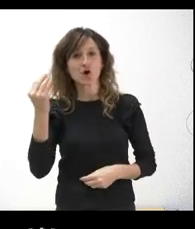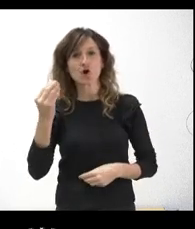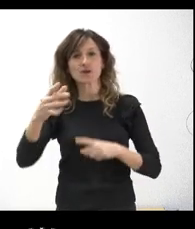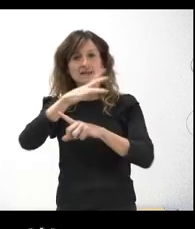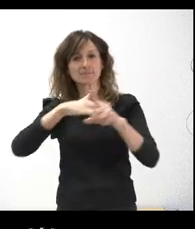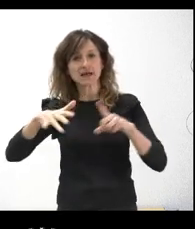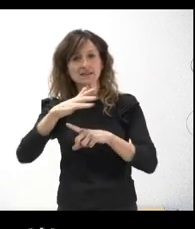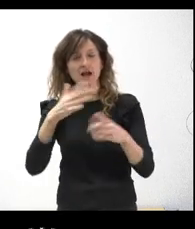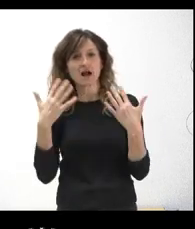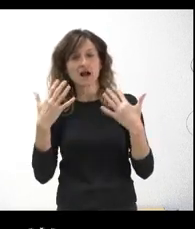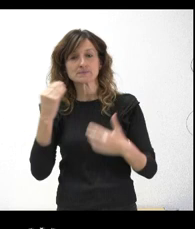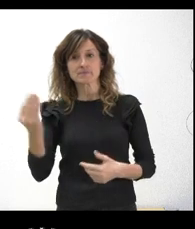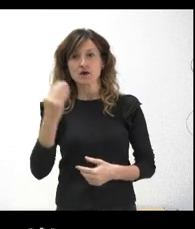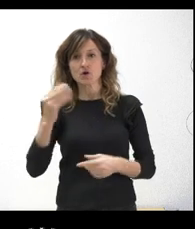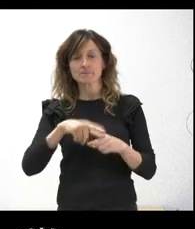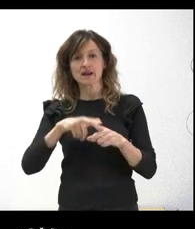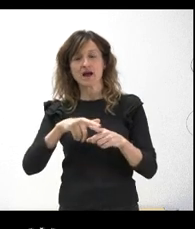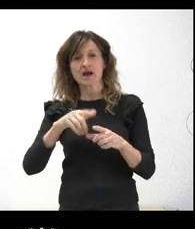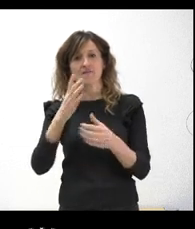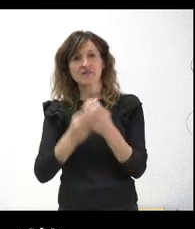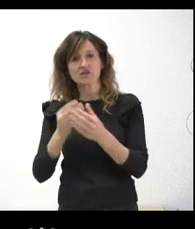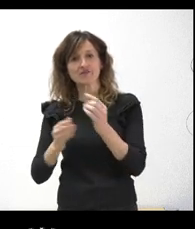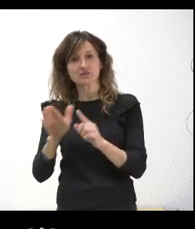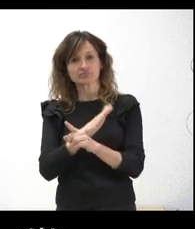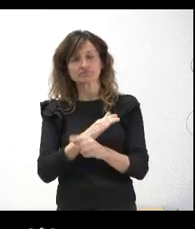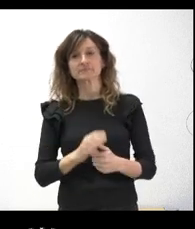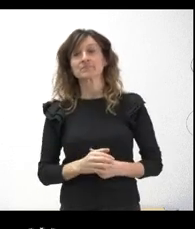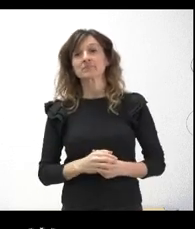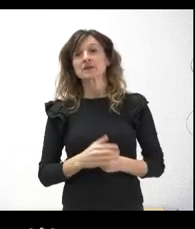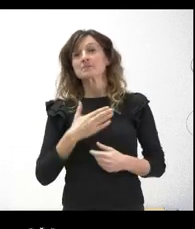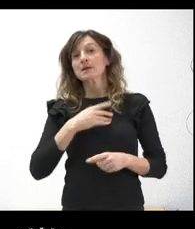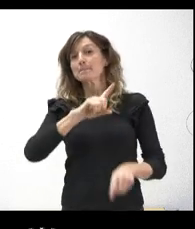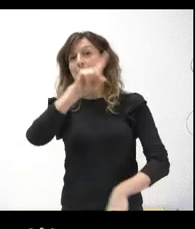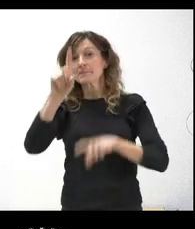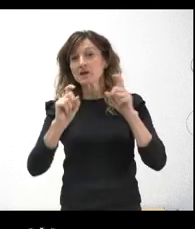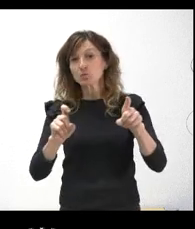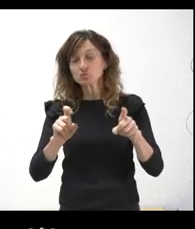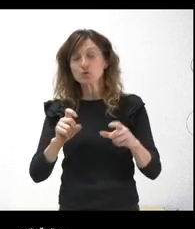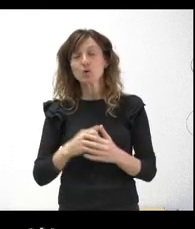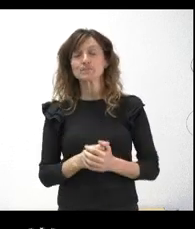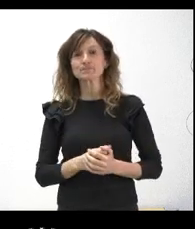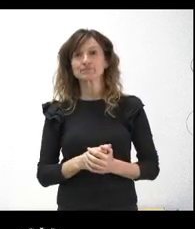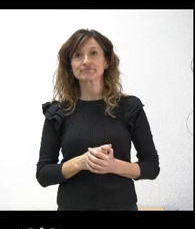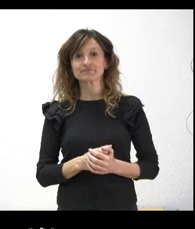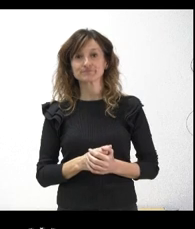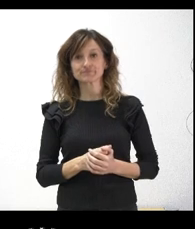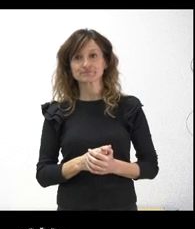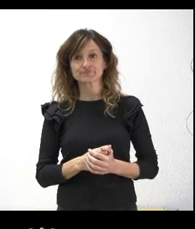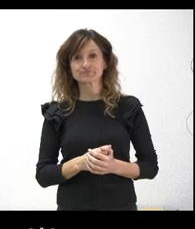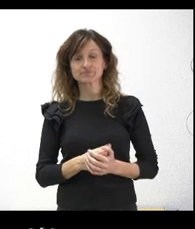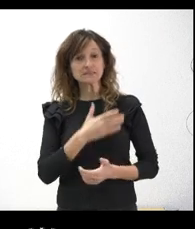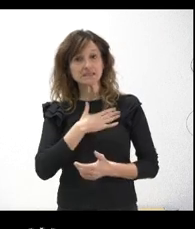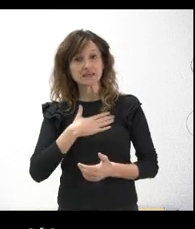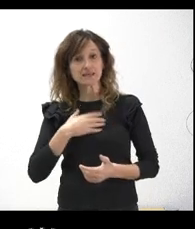que que vienen a paliar los problemas que han surgido hasta este momento y Mi pregunta es si se le ha planteado eh una nueva